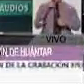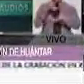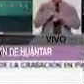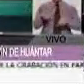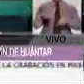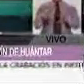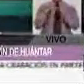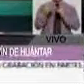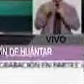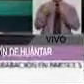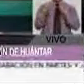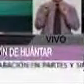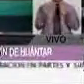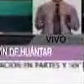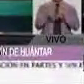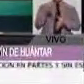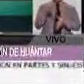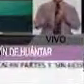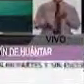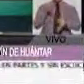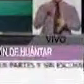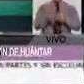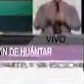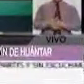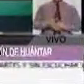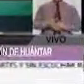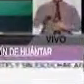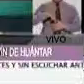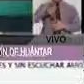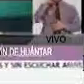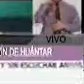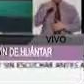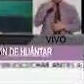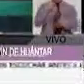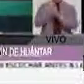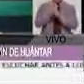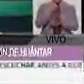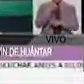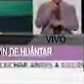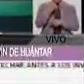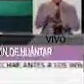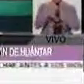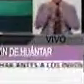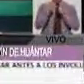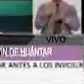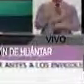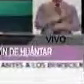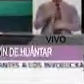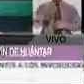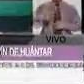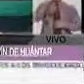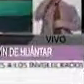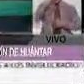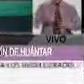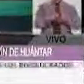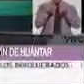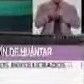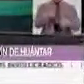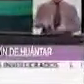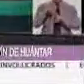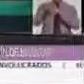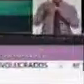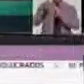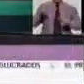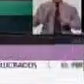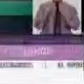sobre la independencia del Poder Judicial. El país es testigo que el gobierno del presidente Humala es